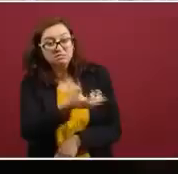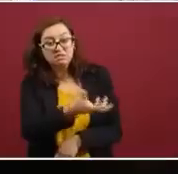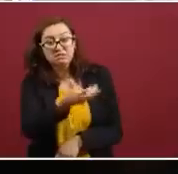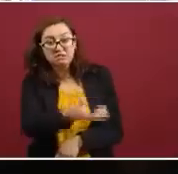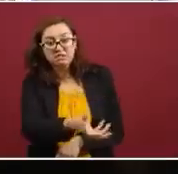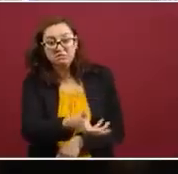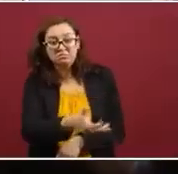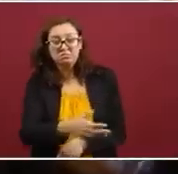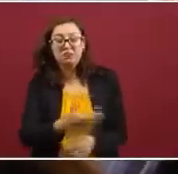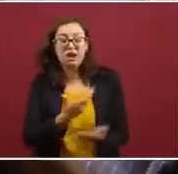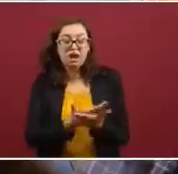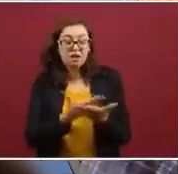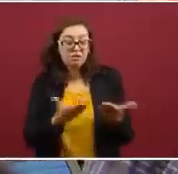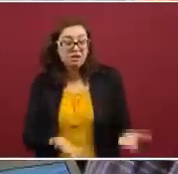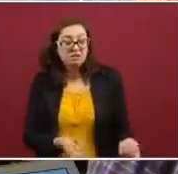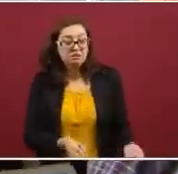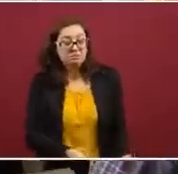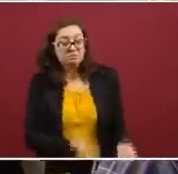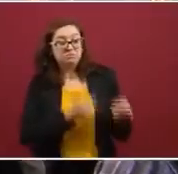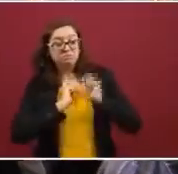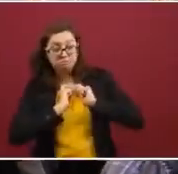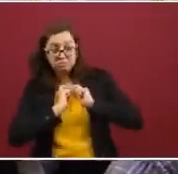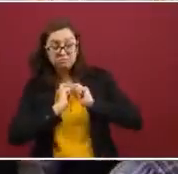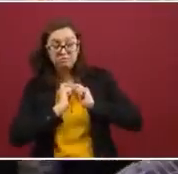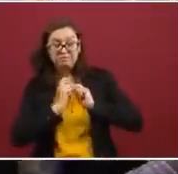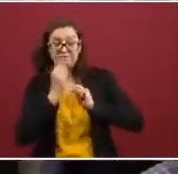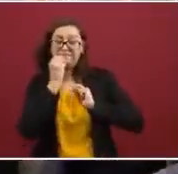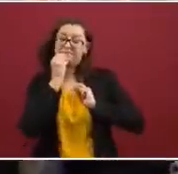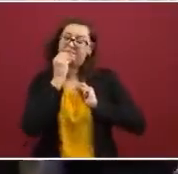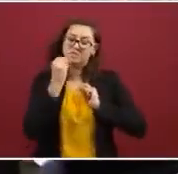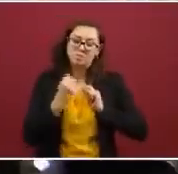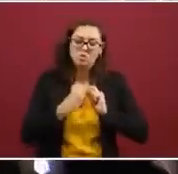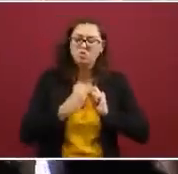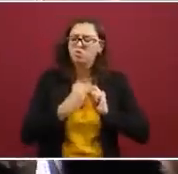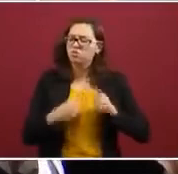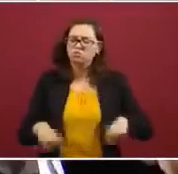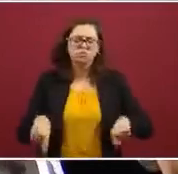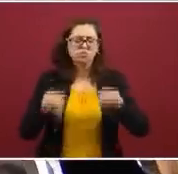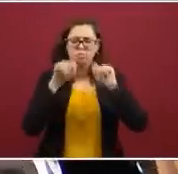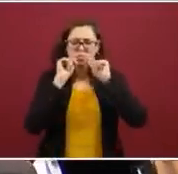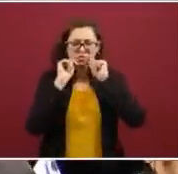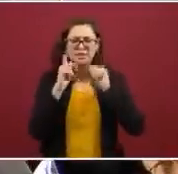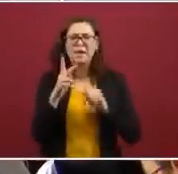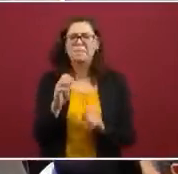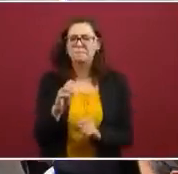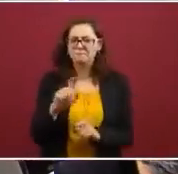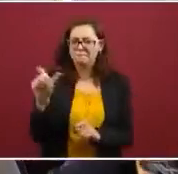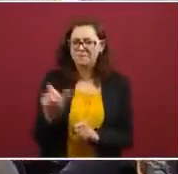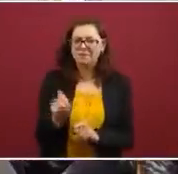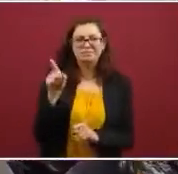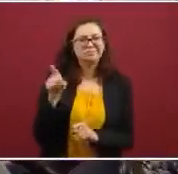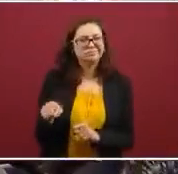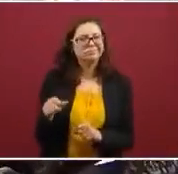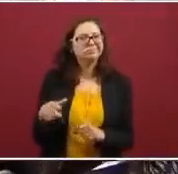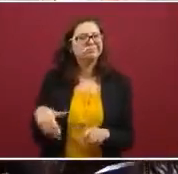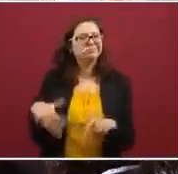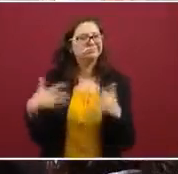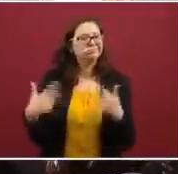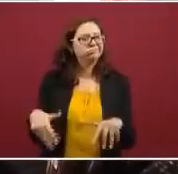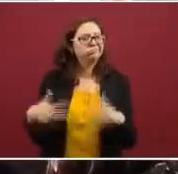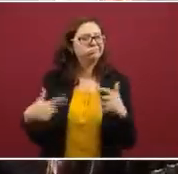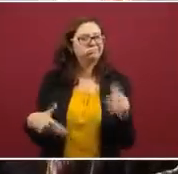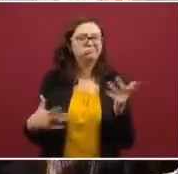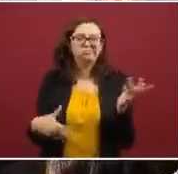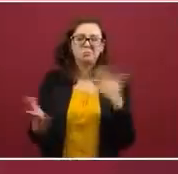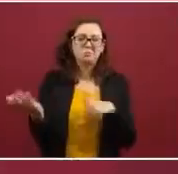pero aún con eso, Pemex es una de las empresas más productivas del mundo,